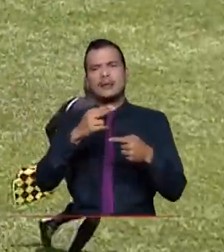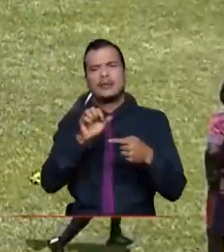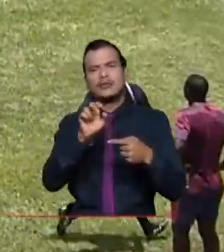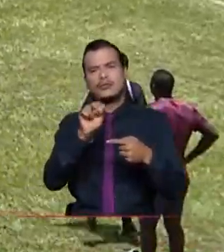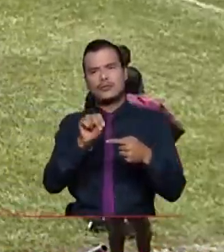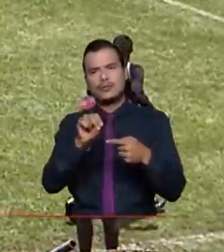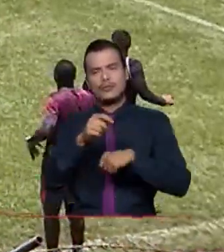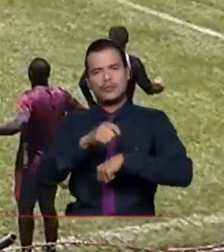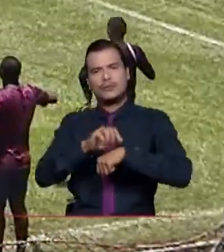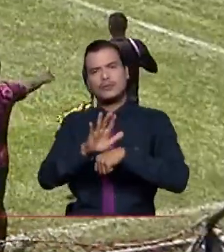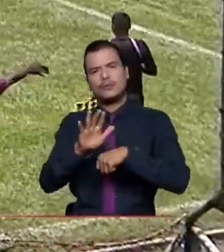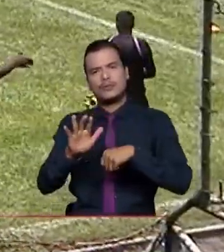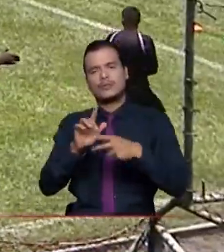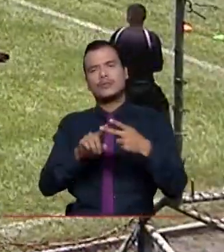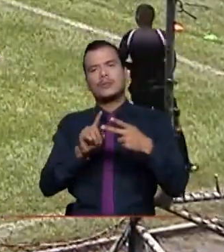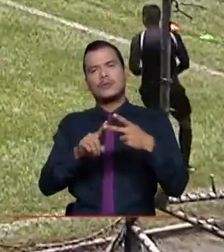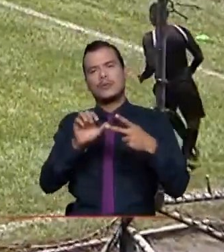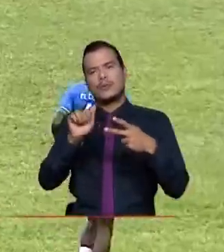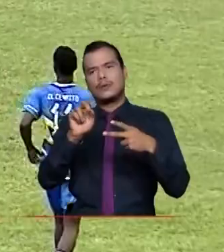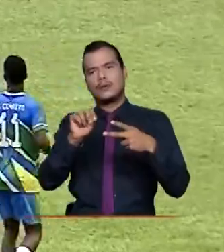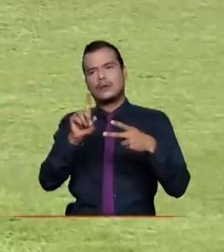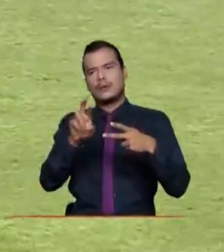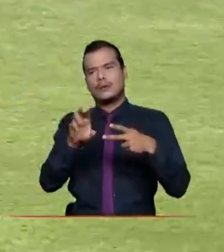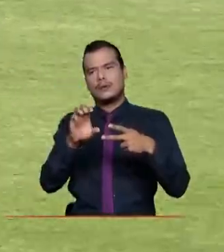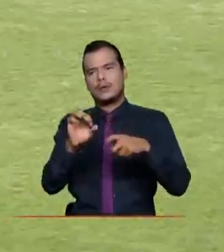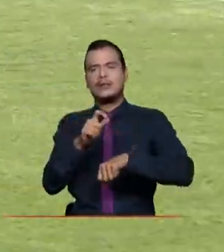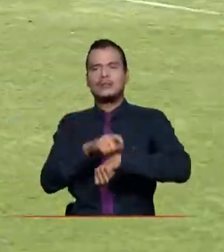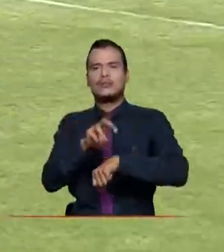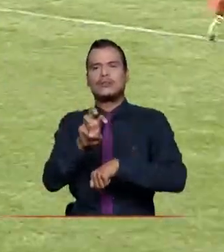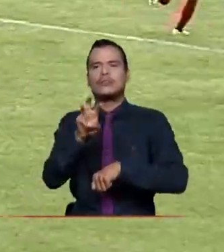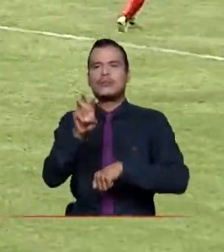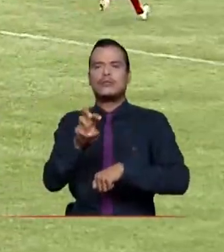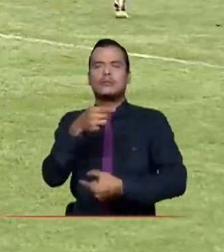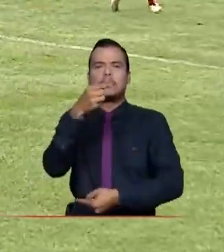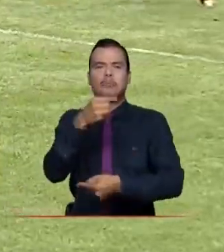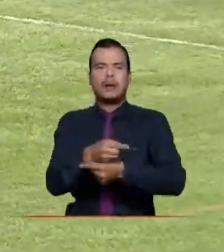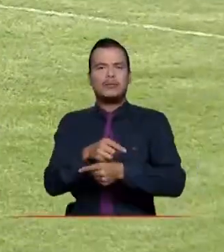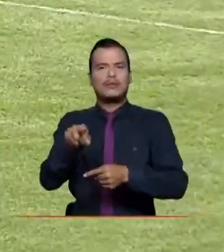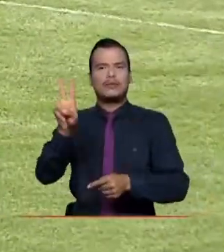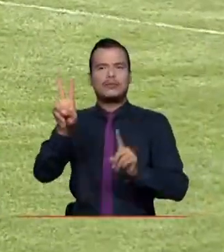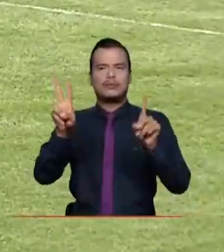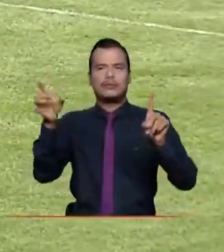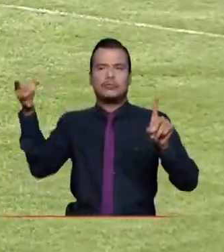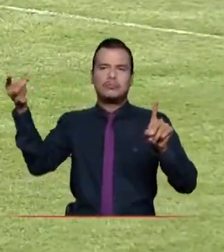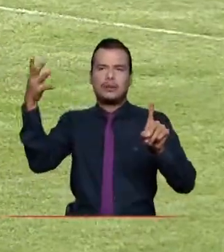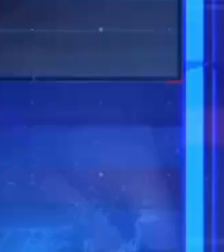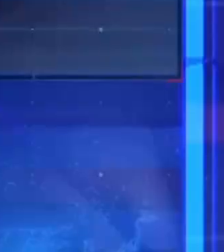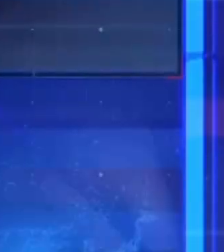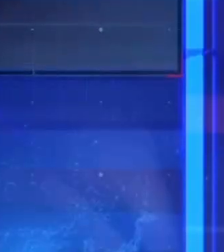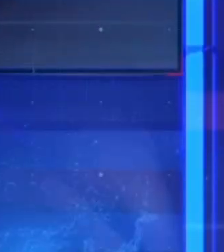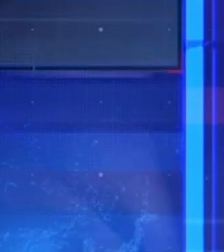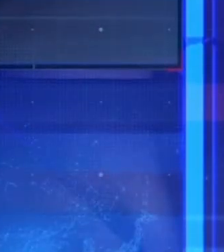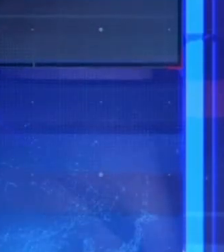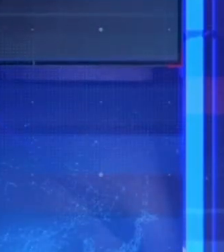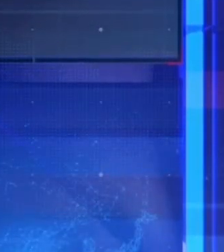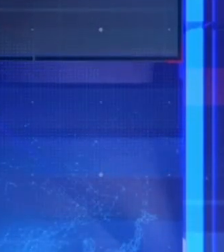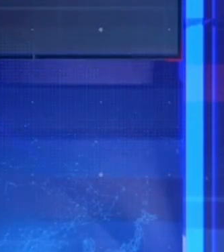minuto 55 y Andrés Sinisterra al minuto 88, para quedarse con los 3 puntos.